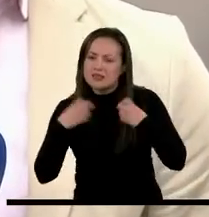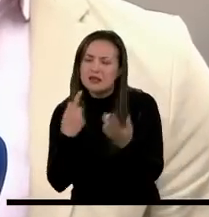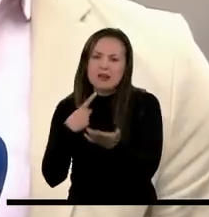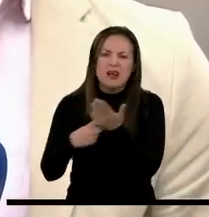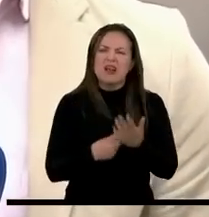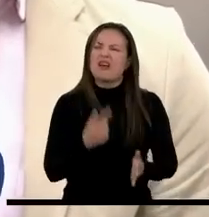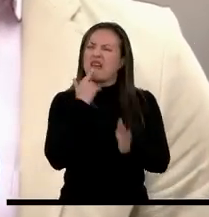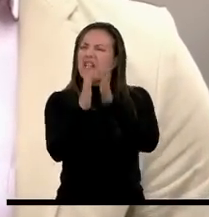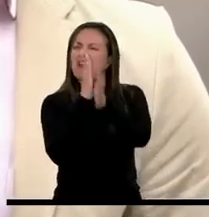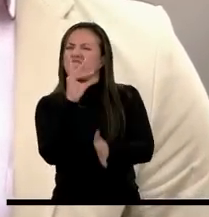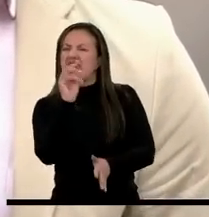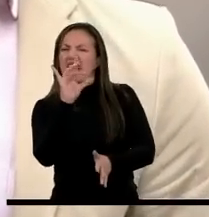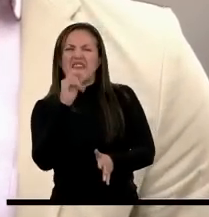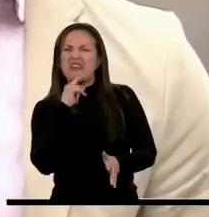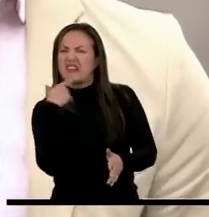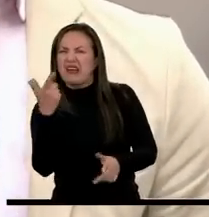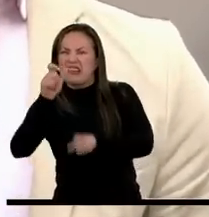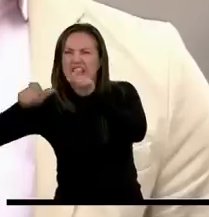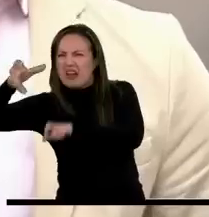qué dicen los expertos?